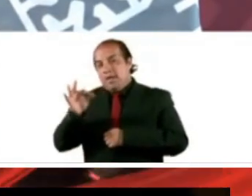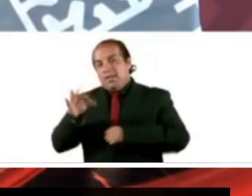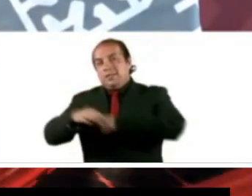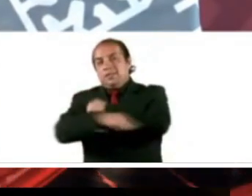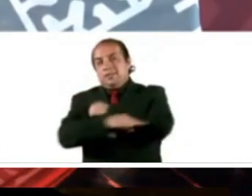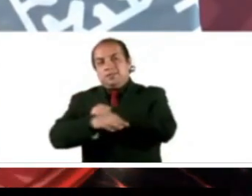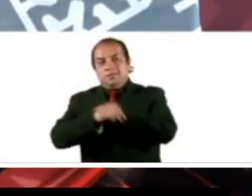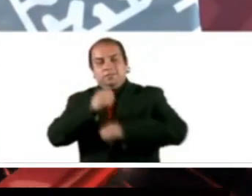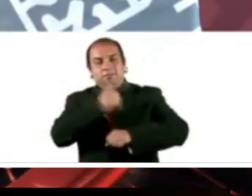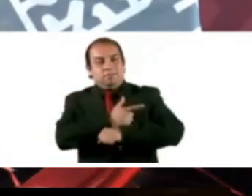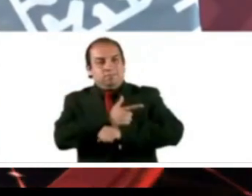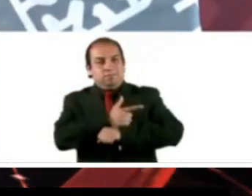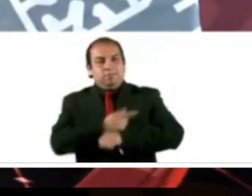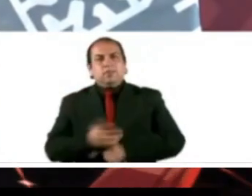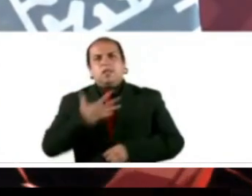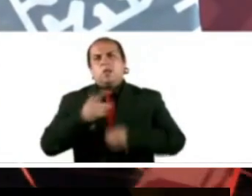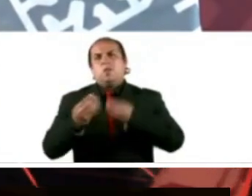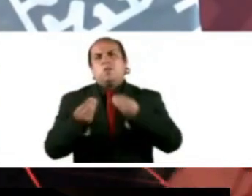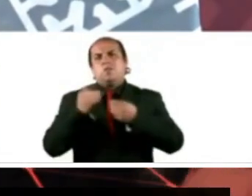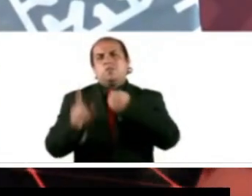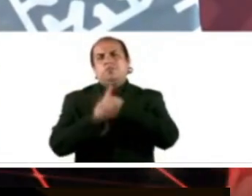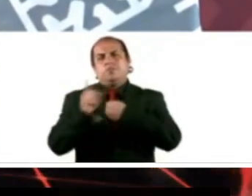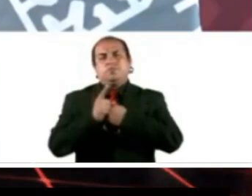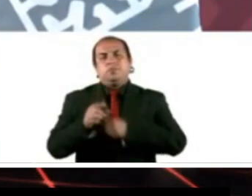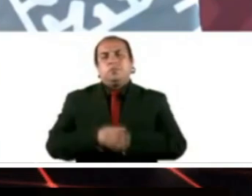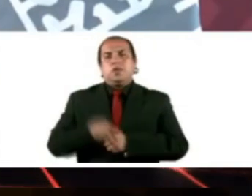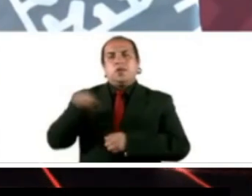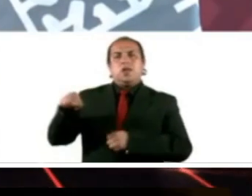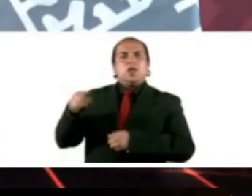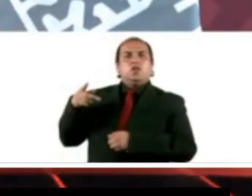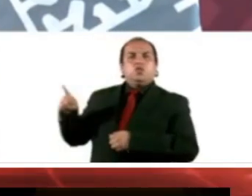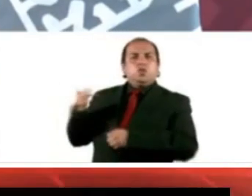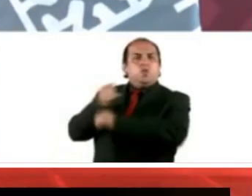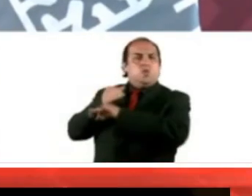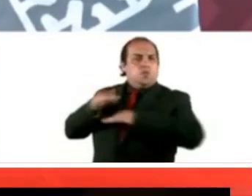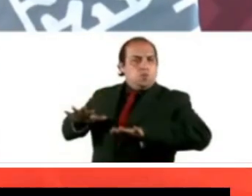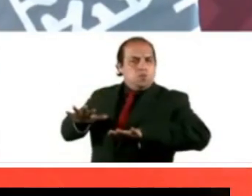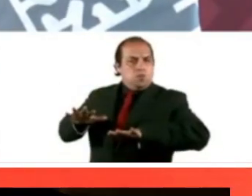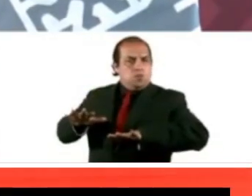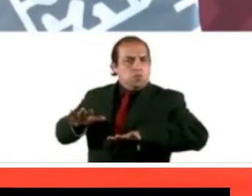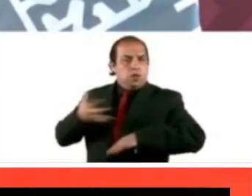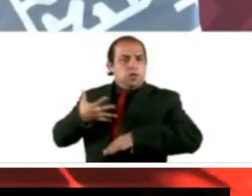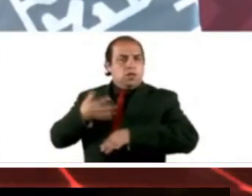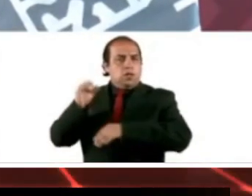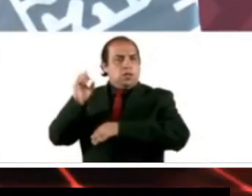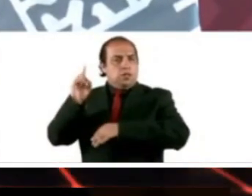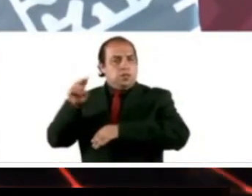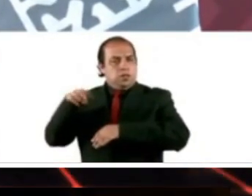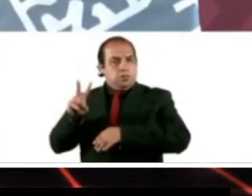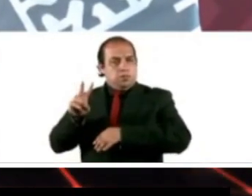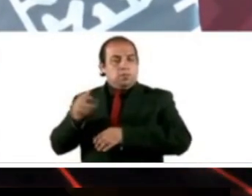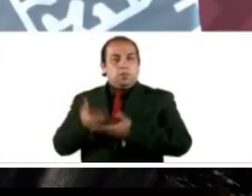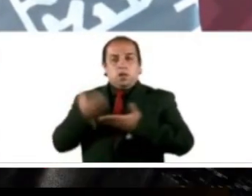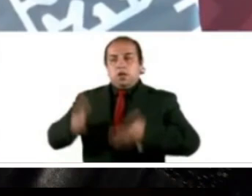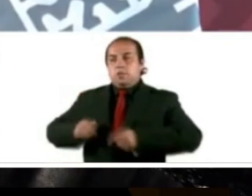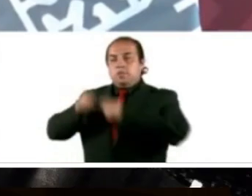Entonces, hay muchos problemas que tiene el tercer reporte de DNB. Ahora le voy a dar la palabra a Andrés y